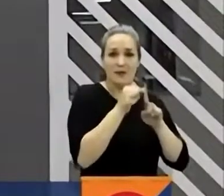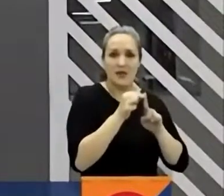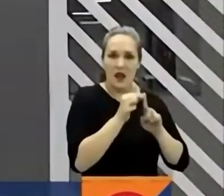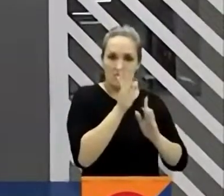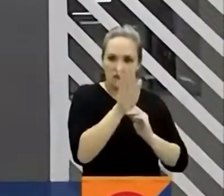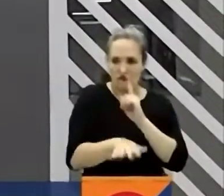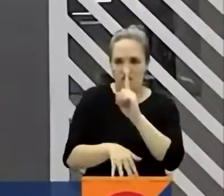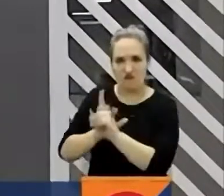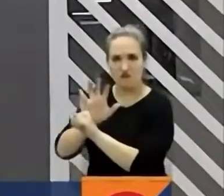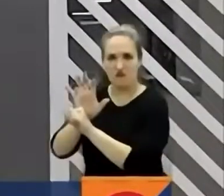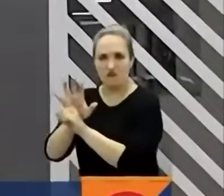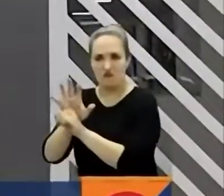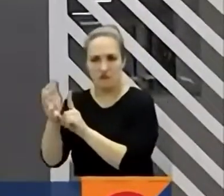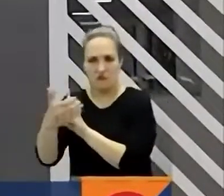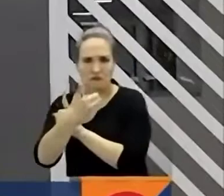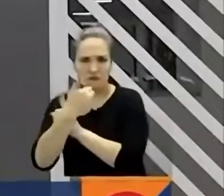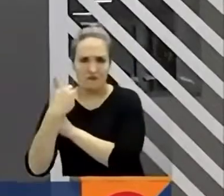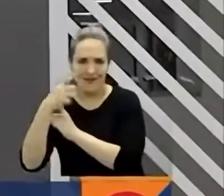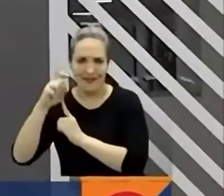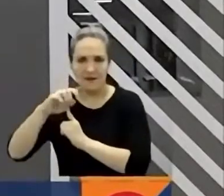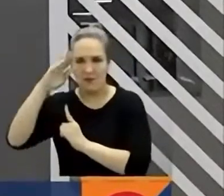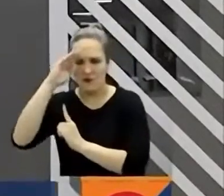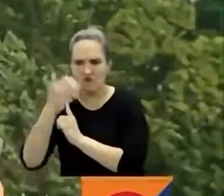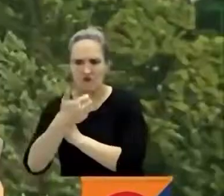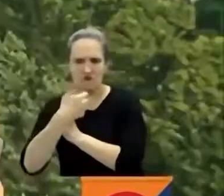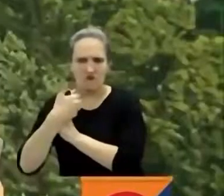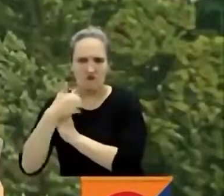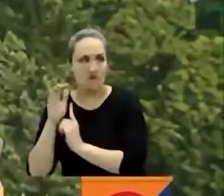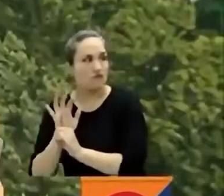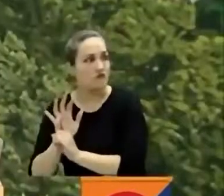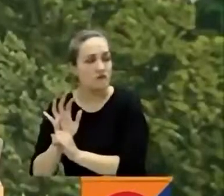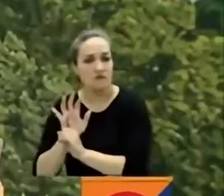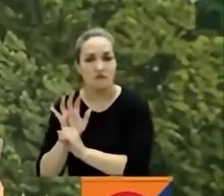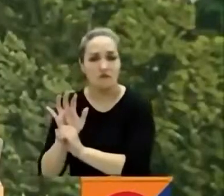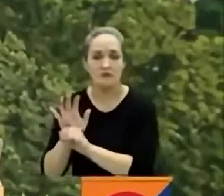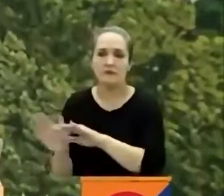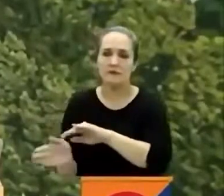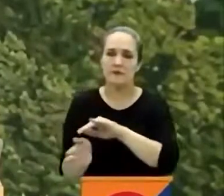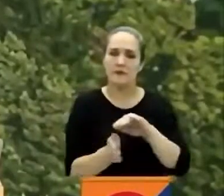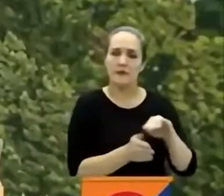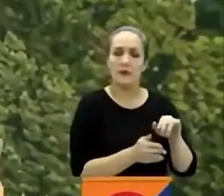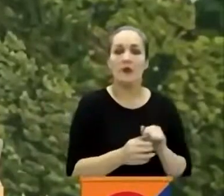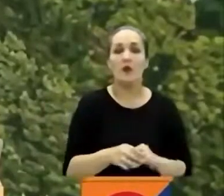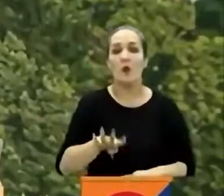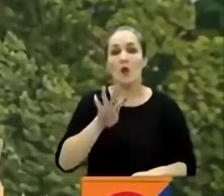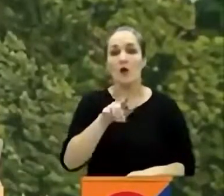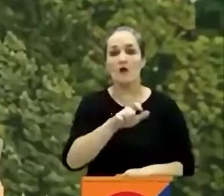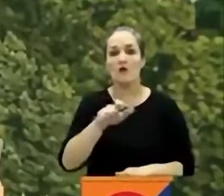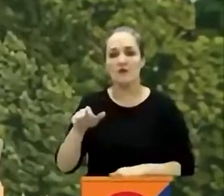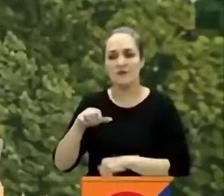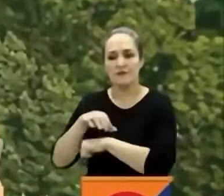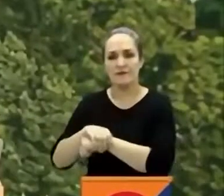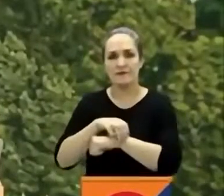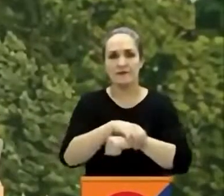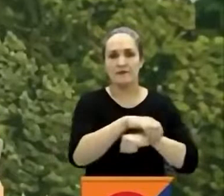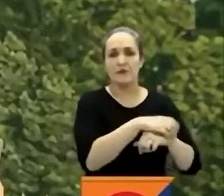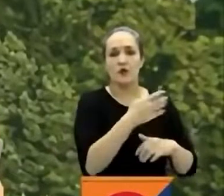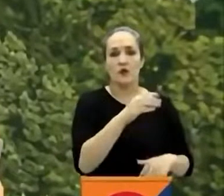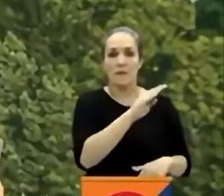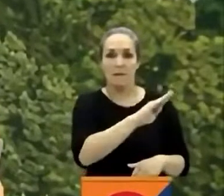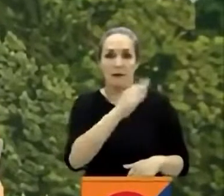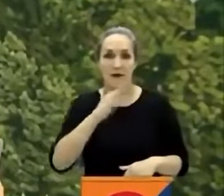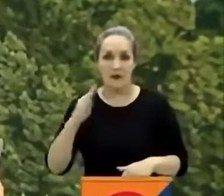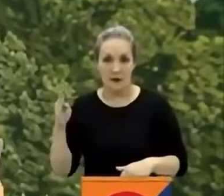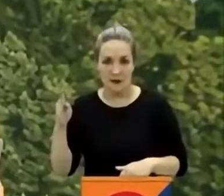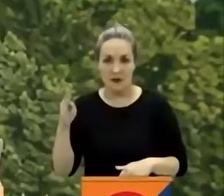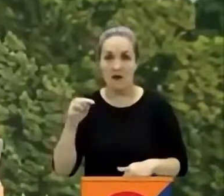de protección respectivas a la funcionaria. 4 personas fueron capturadas en Barranquilla durante una balacera en un intento de robo